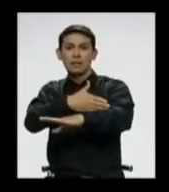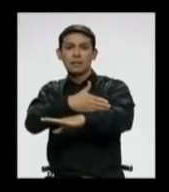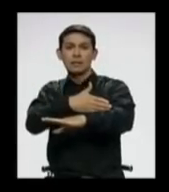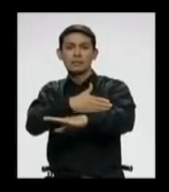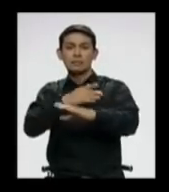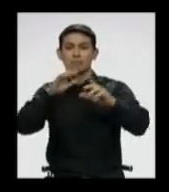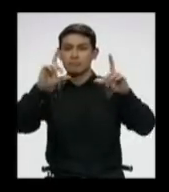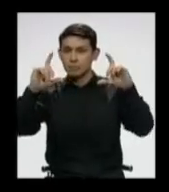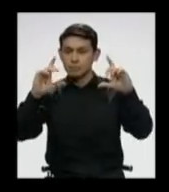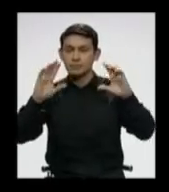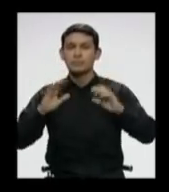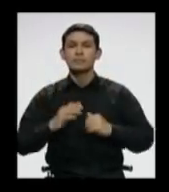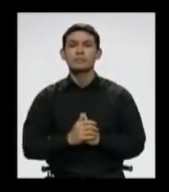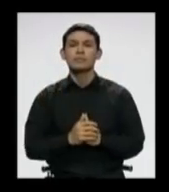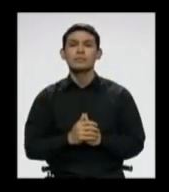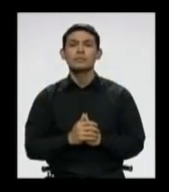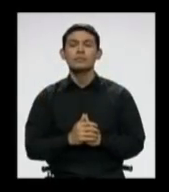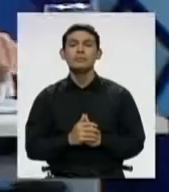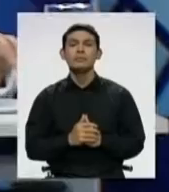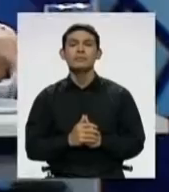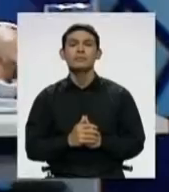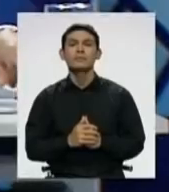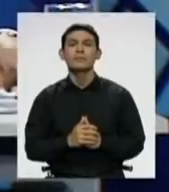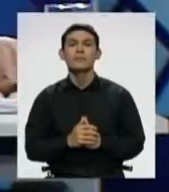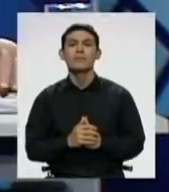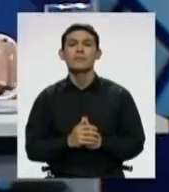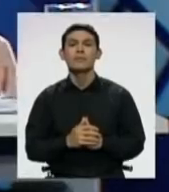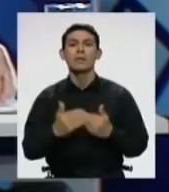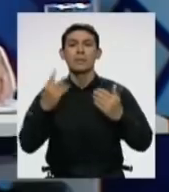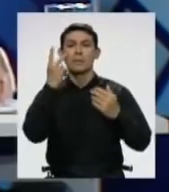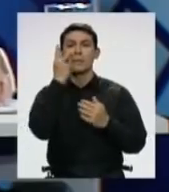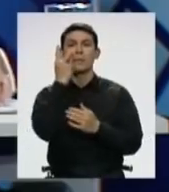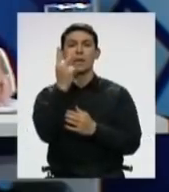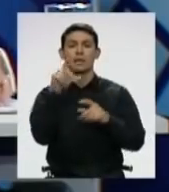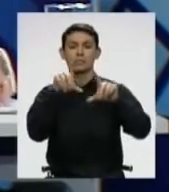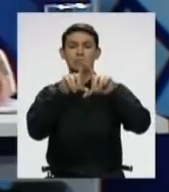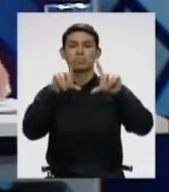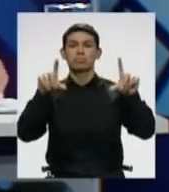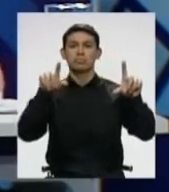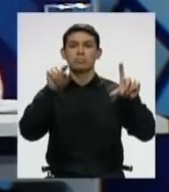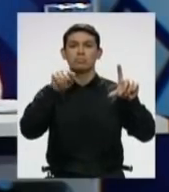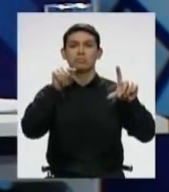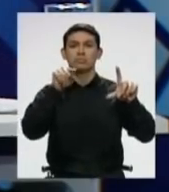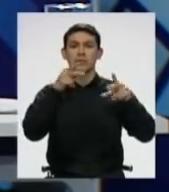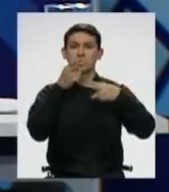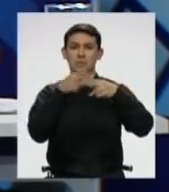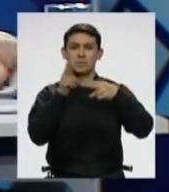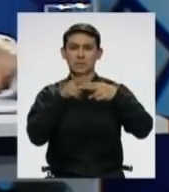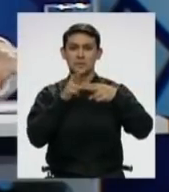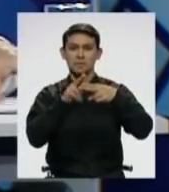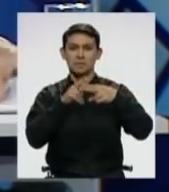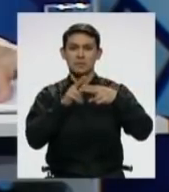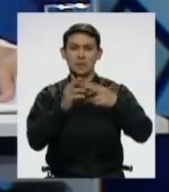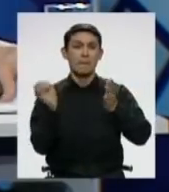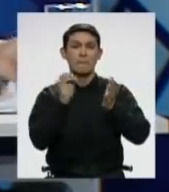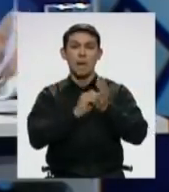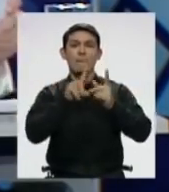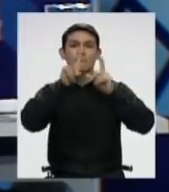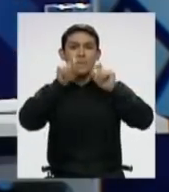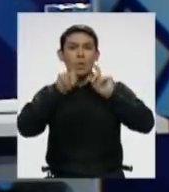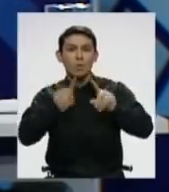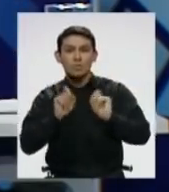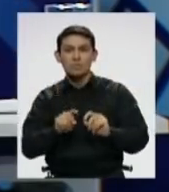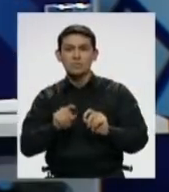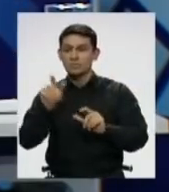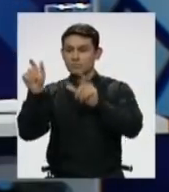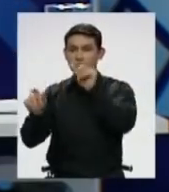pequeño paréntesis para atender la franja electoral, muy breve en este caso, para volver con más preguntas de los